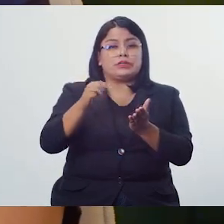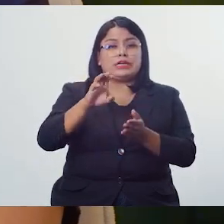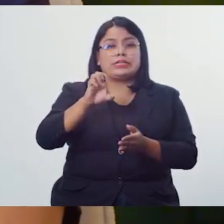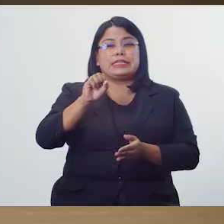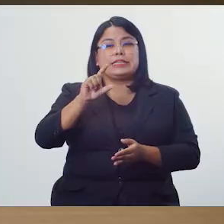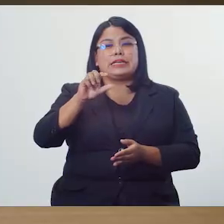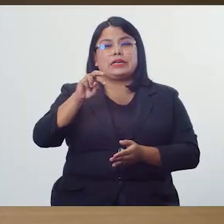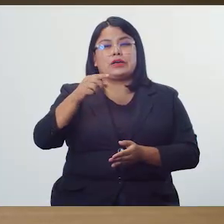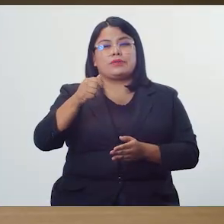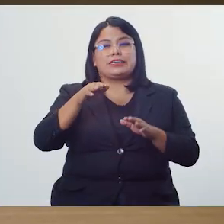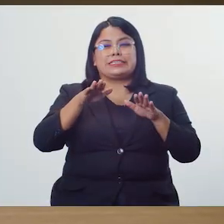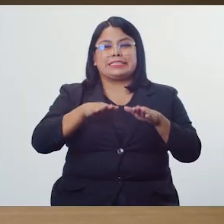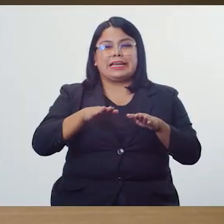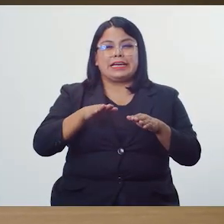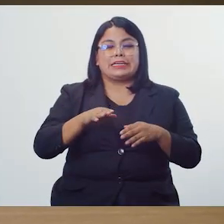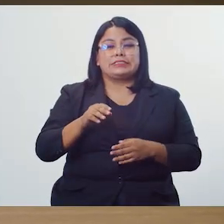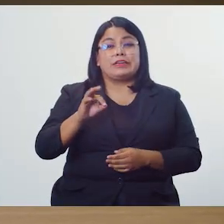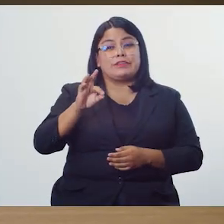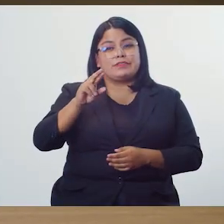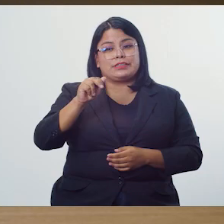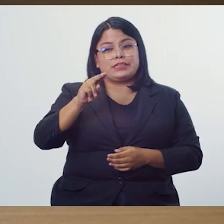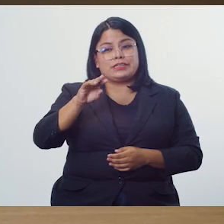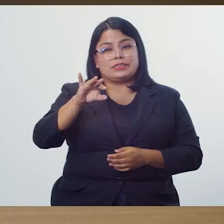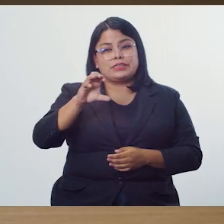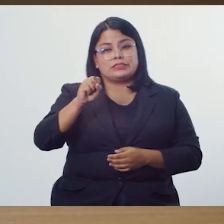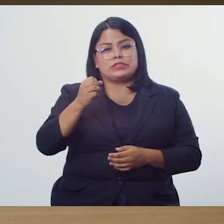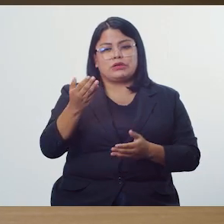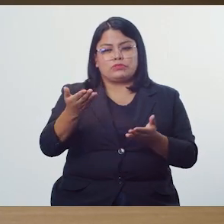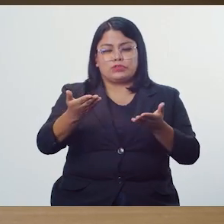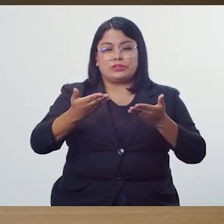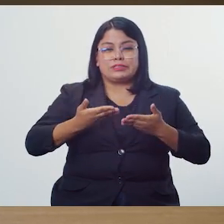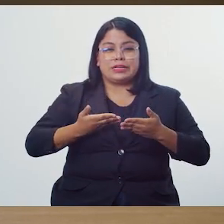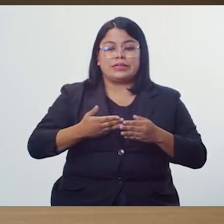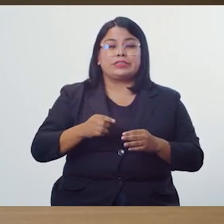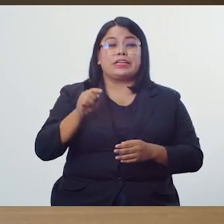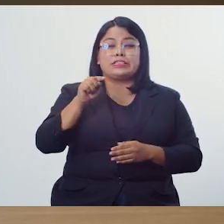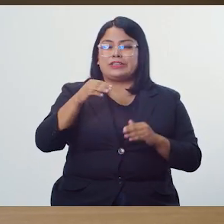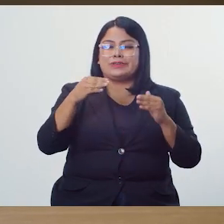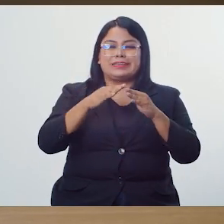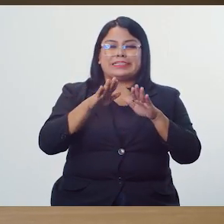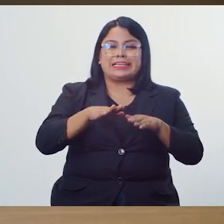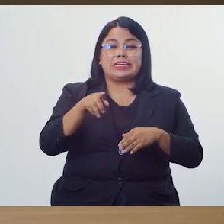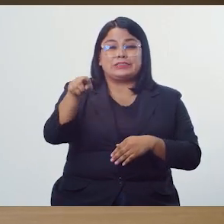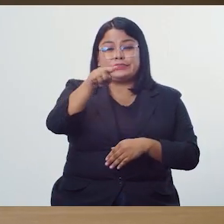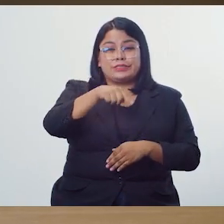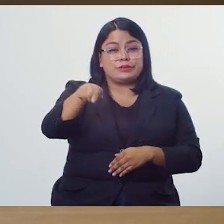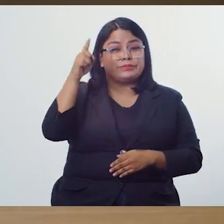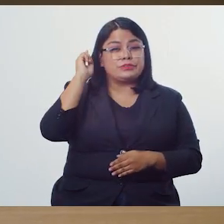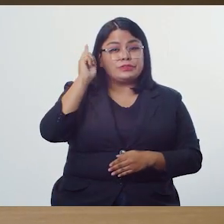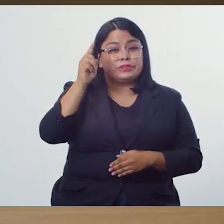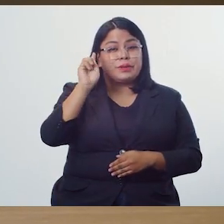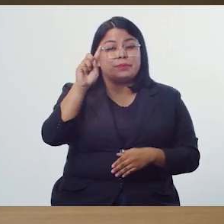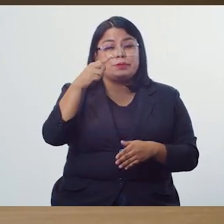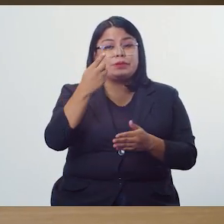Es Lengua. Gracias, Francisca, por tus valiosos aportes. A ti, Antonieta, y a los maestros y